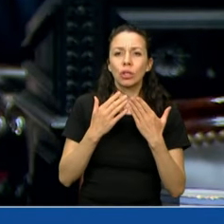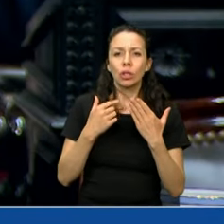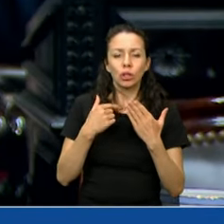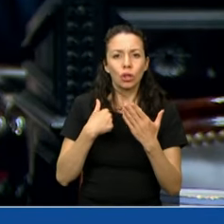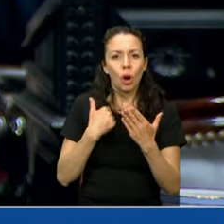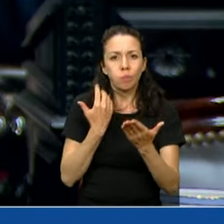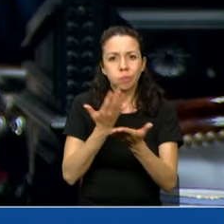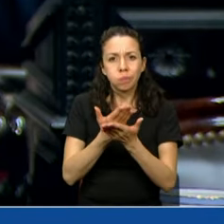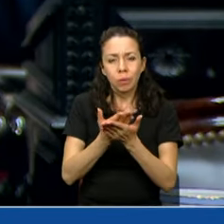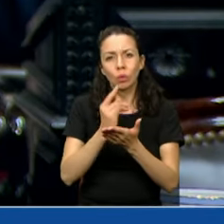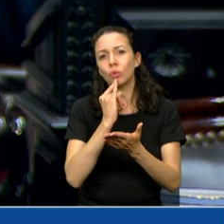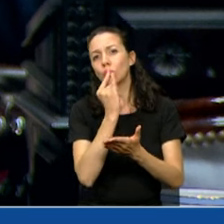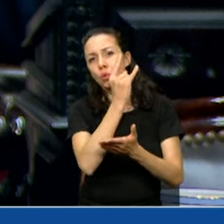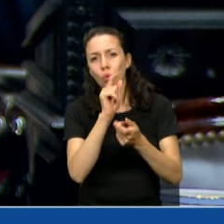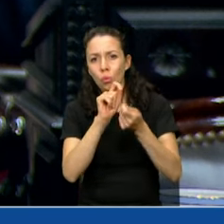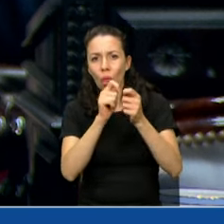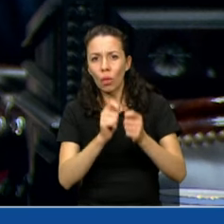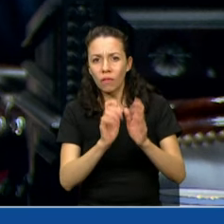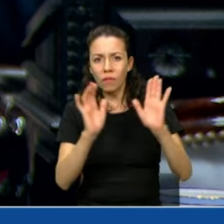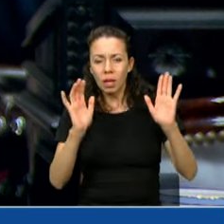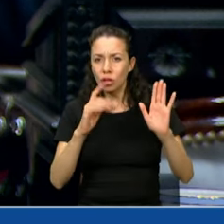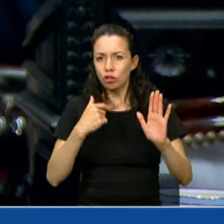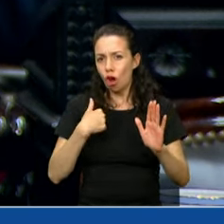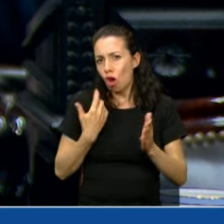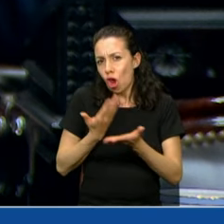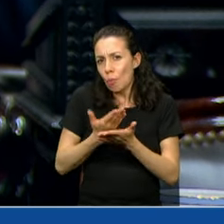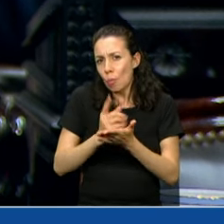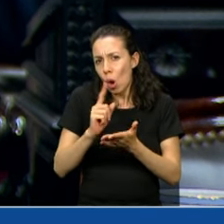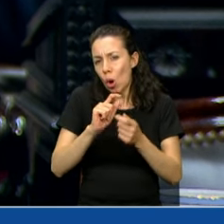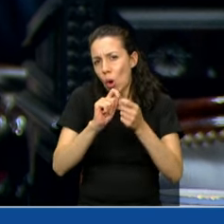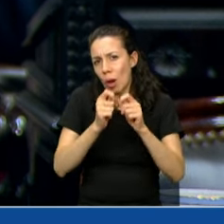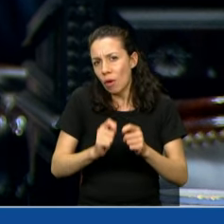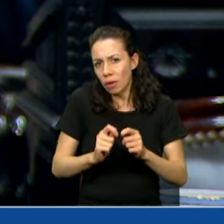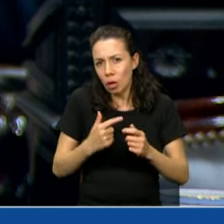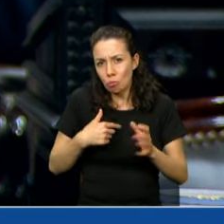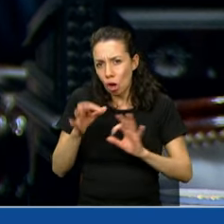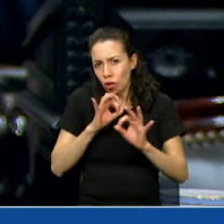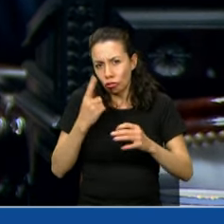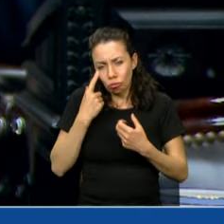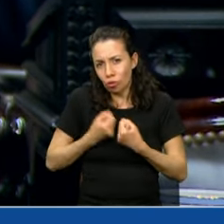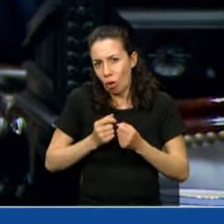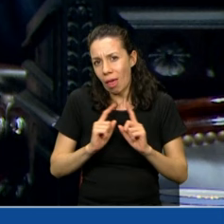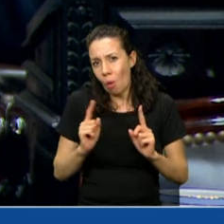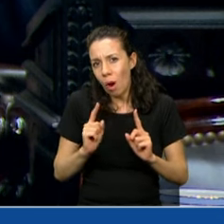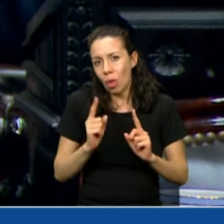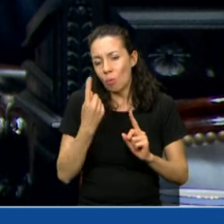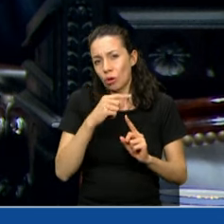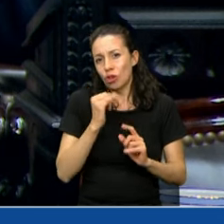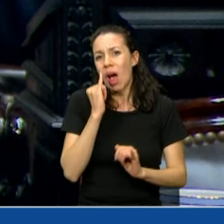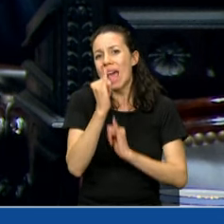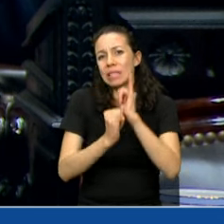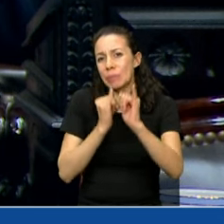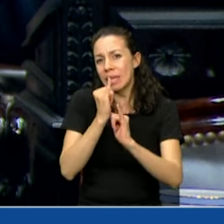plante el error para que lo corrijan ustedes no es una modificación que yo est pretendiendo ha ser de un proyecto que no comparto pero lo que te lo que le